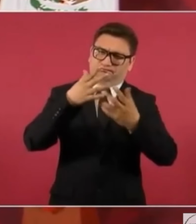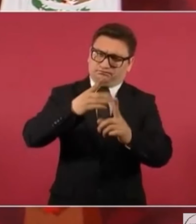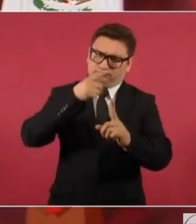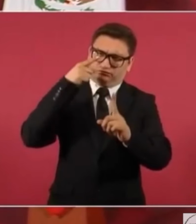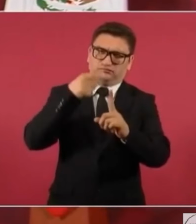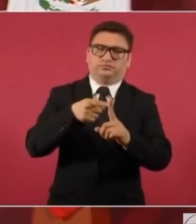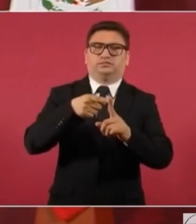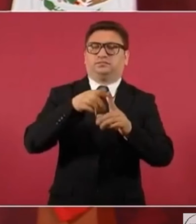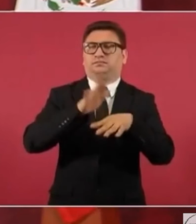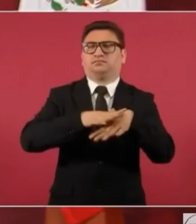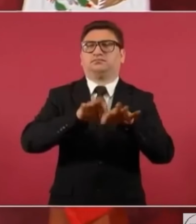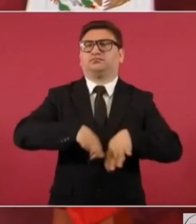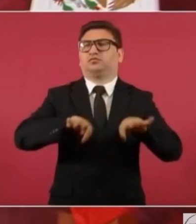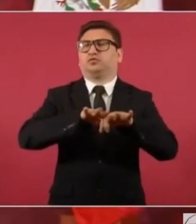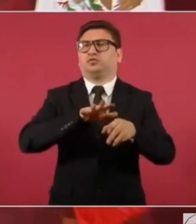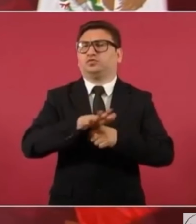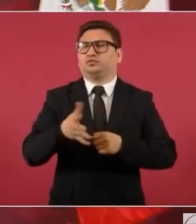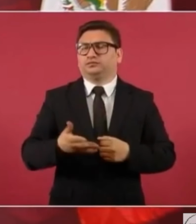principal